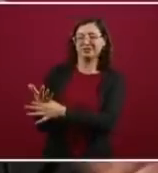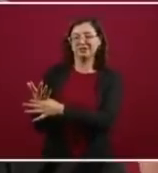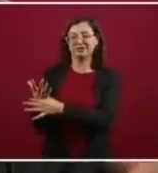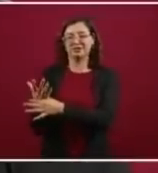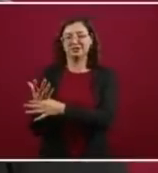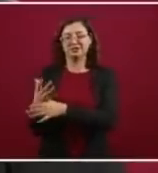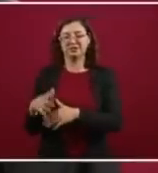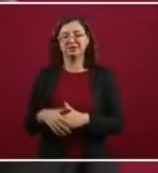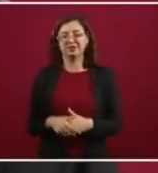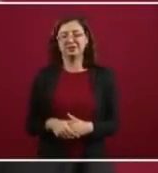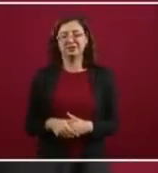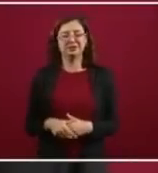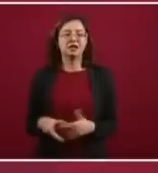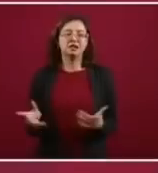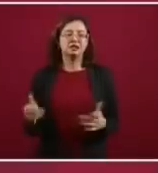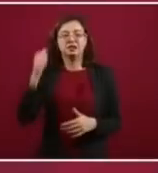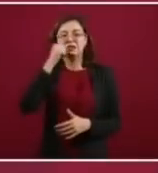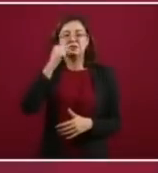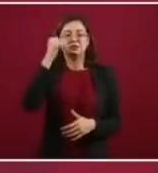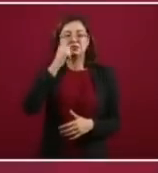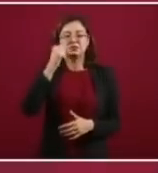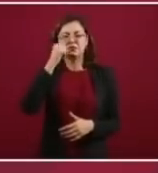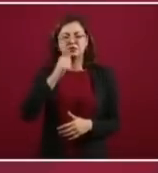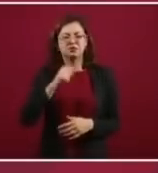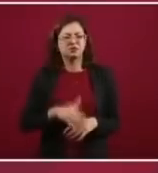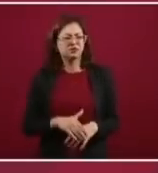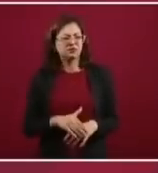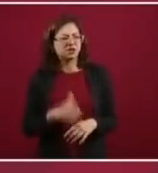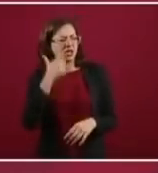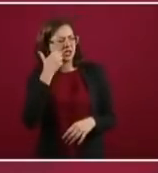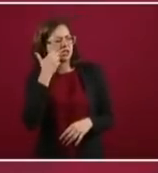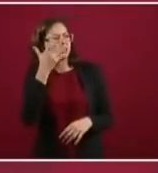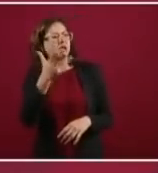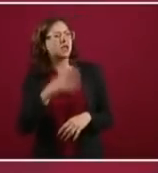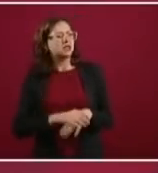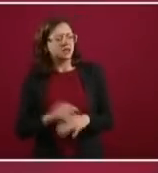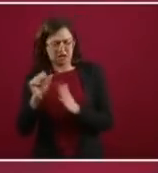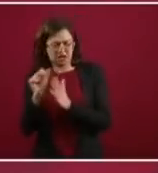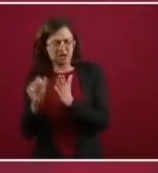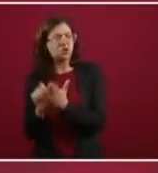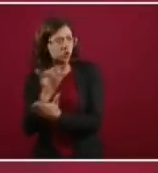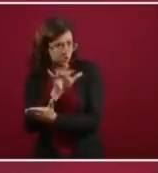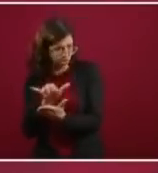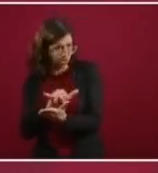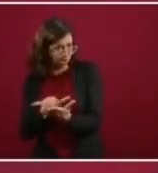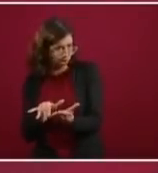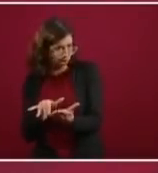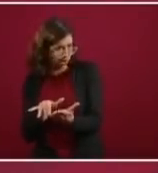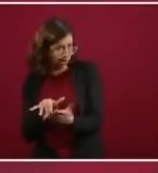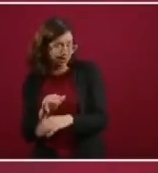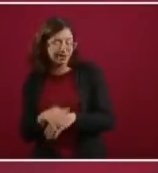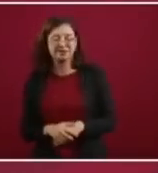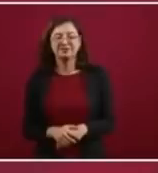es común escuchar, ¿qué quieres? ¿Que te lea el artículo?